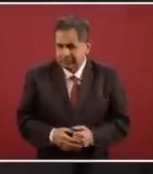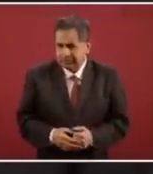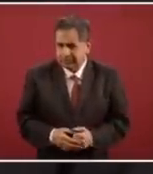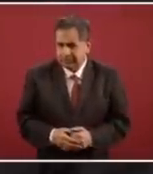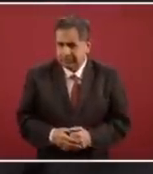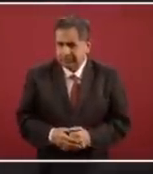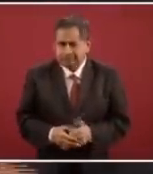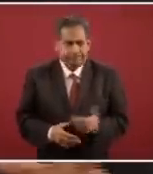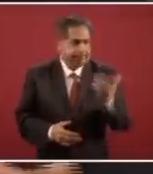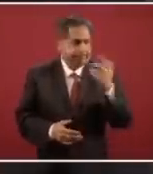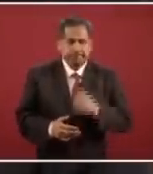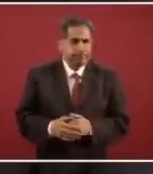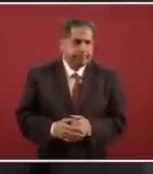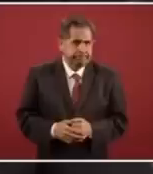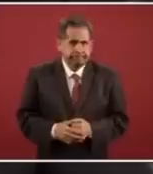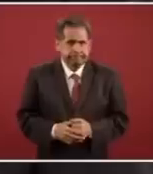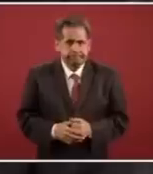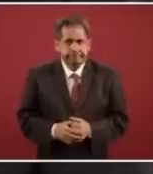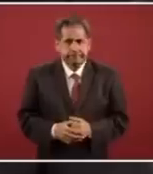Pues si